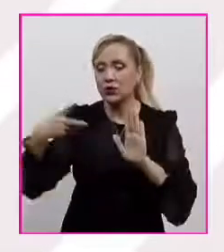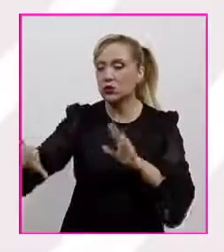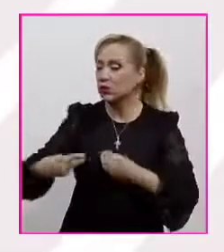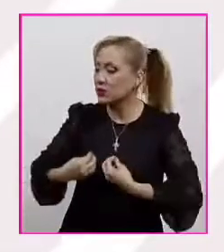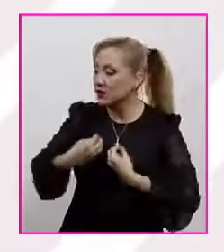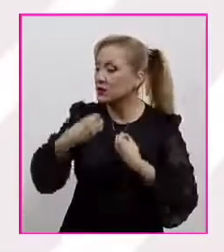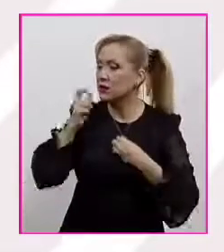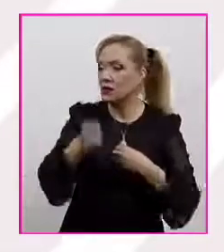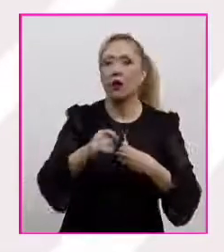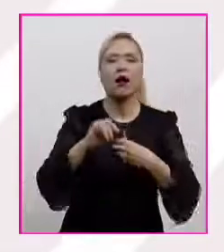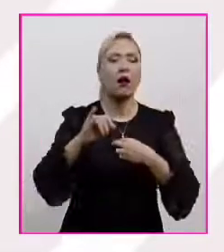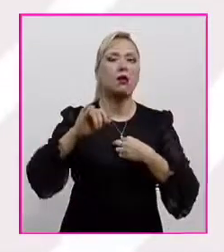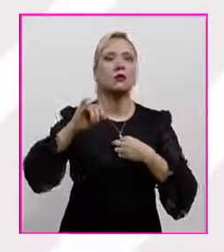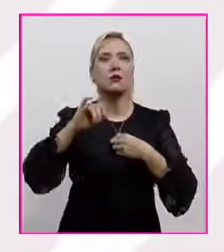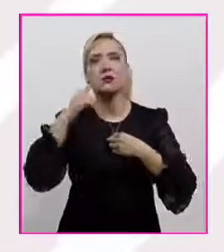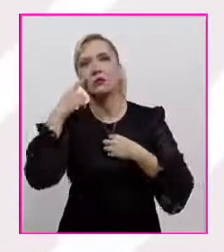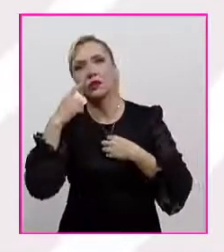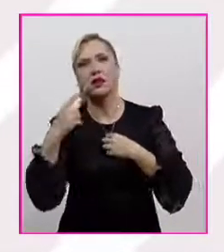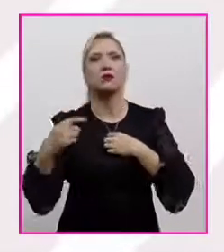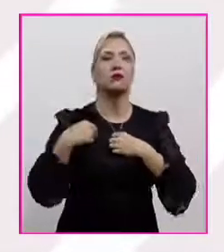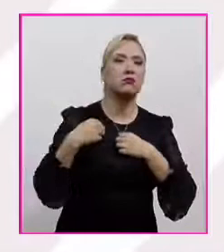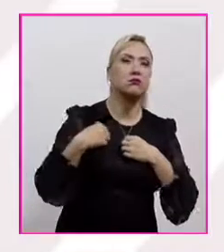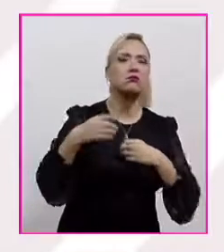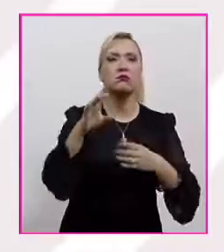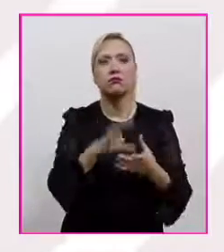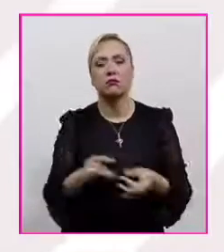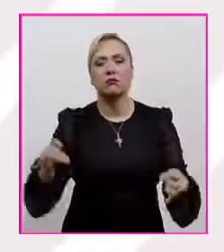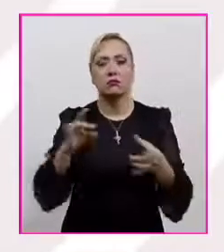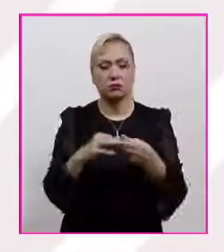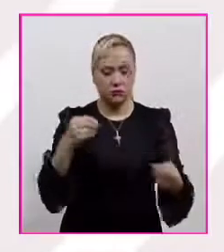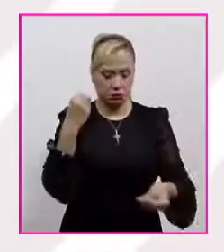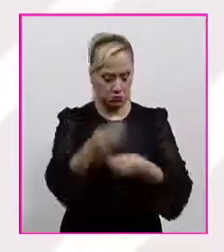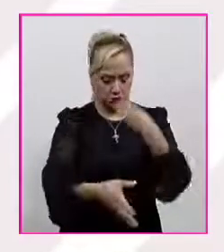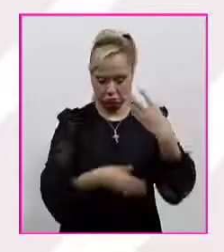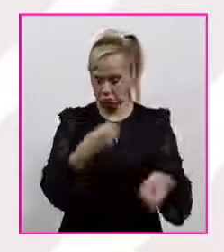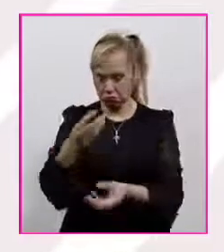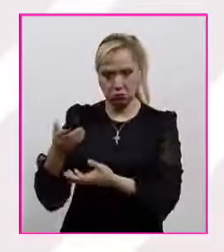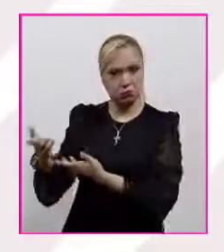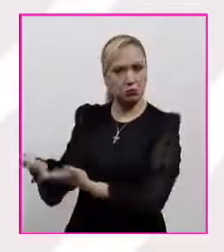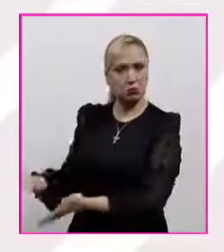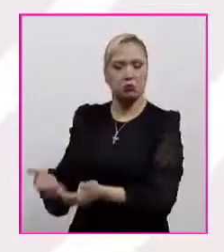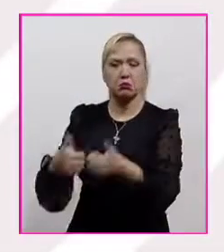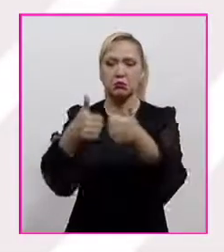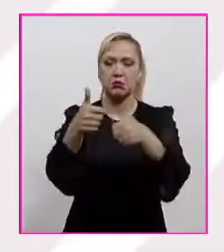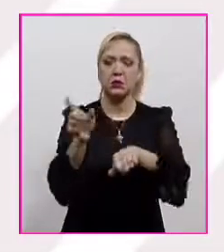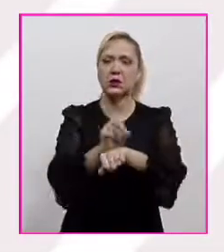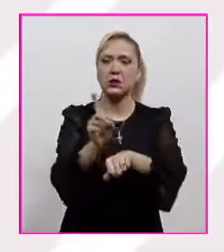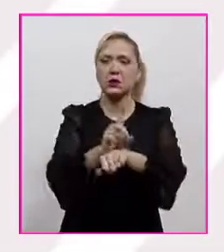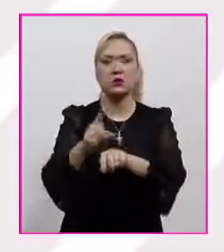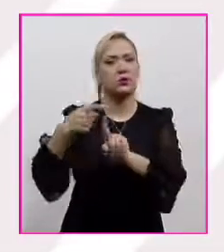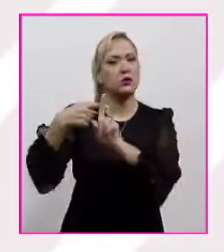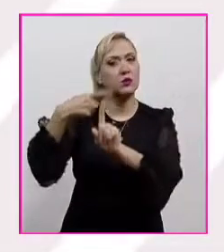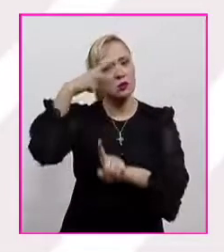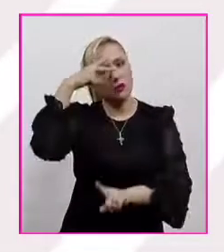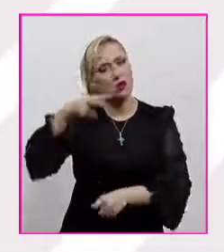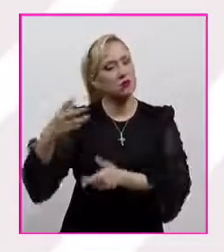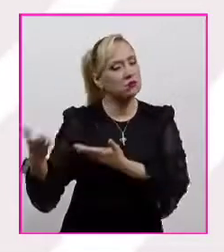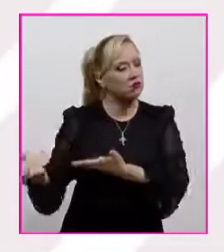llevan y las actividades de aportación y de contribución que hacen y desempeñan todos los días en México.